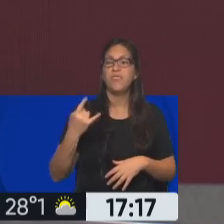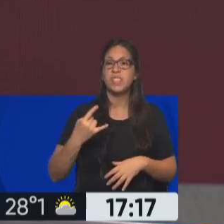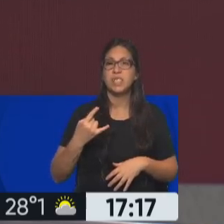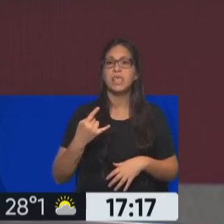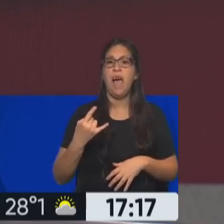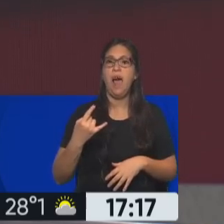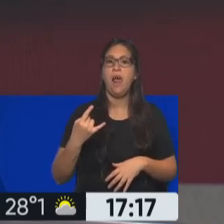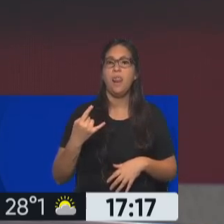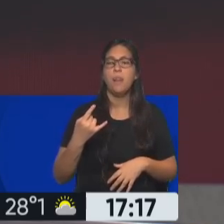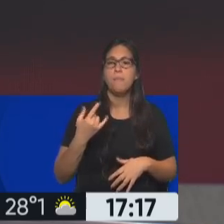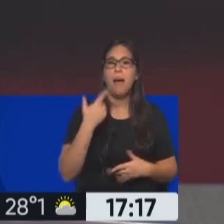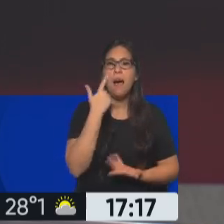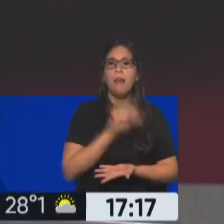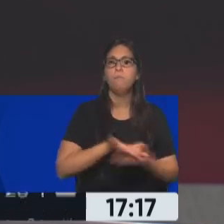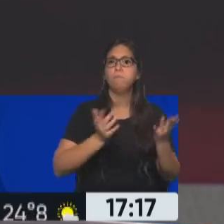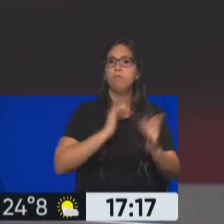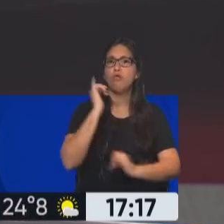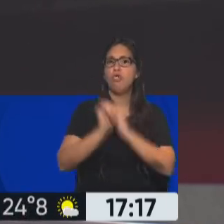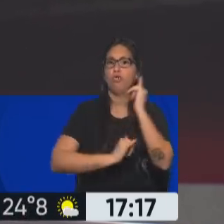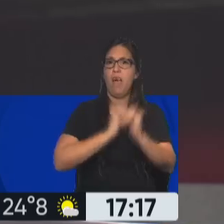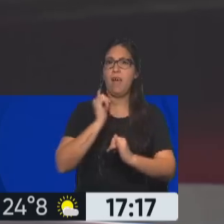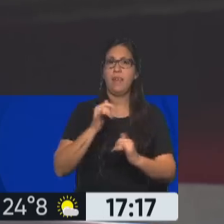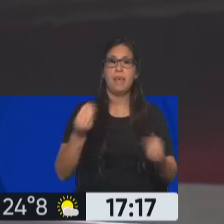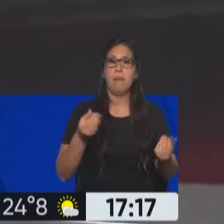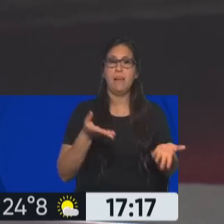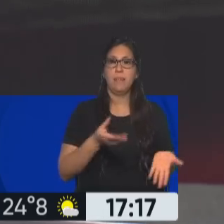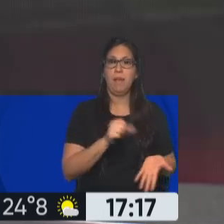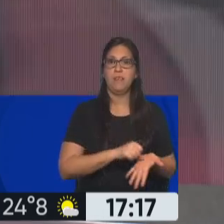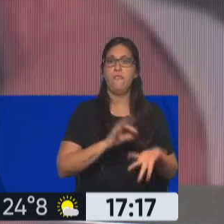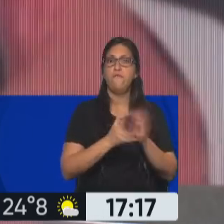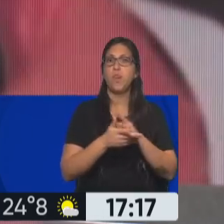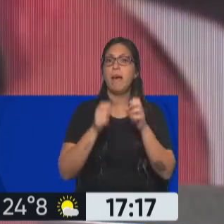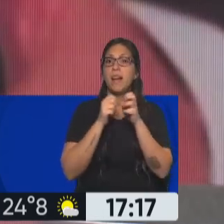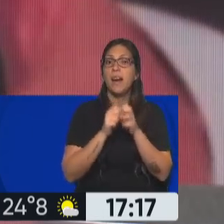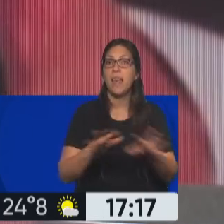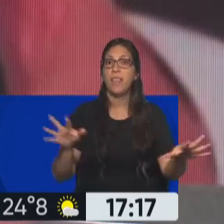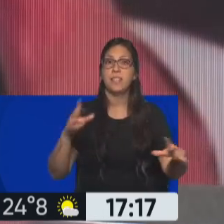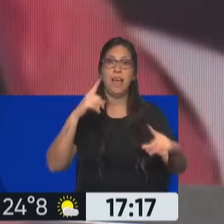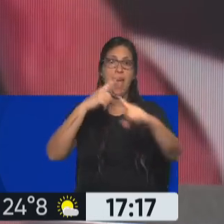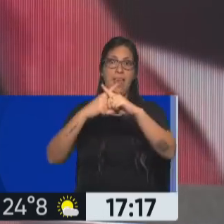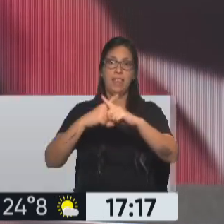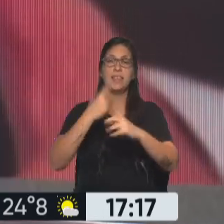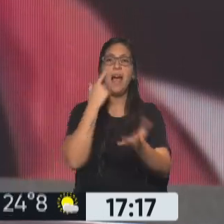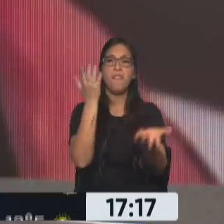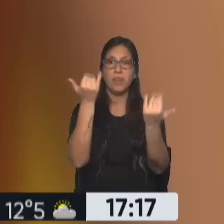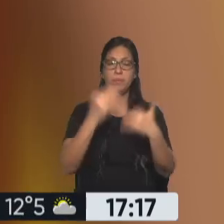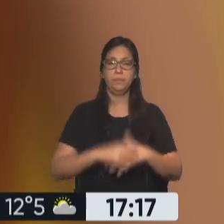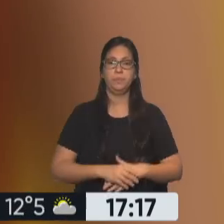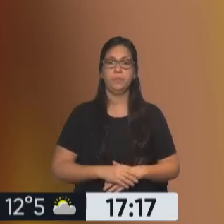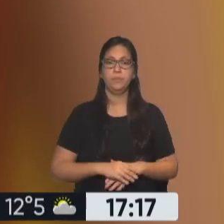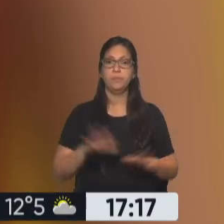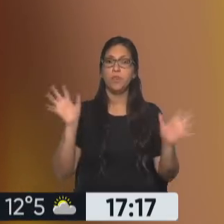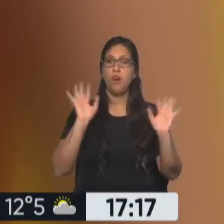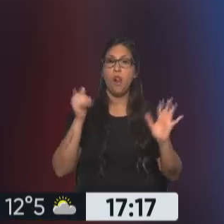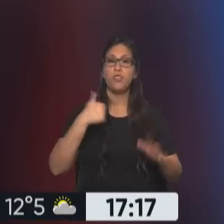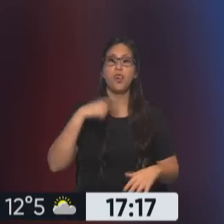para contar lo que está pasando en su país, por ejemplo, a través de la red social X. Vemos lo que está pasando, a ver. Hola,